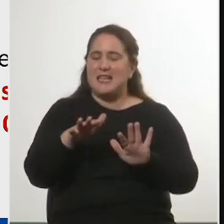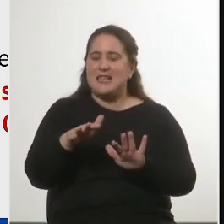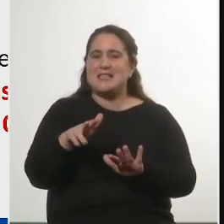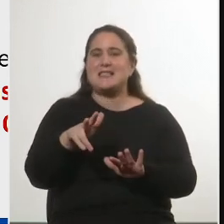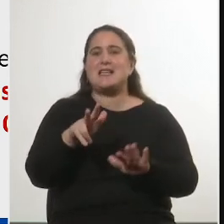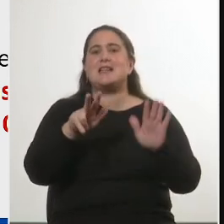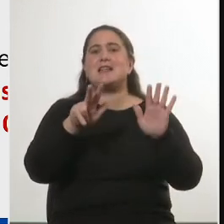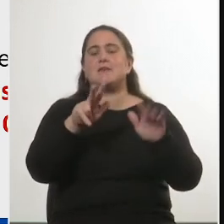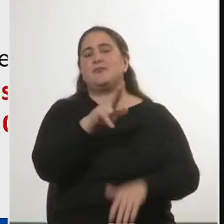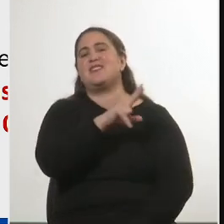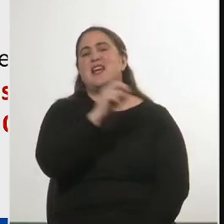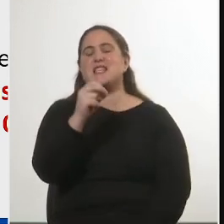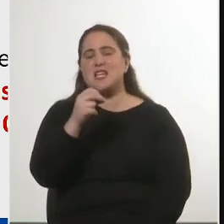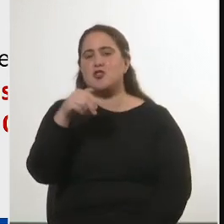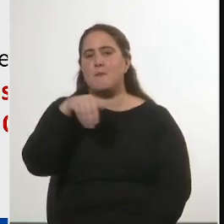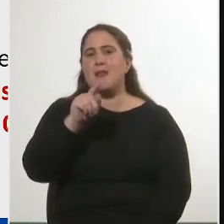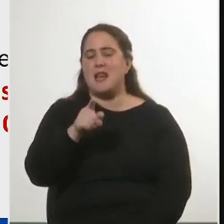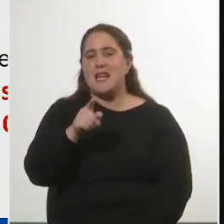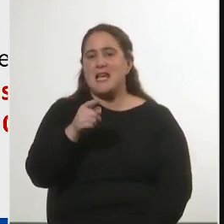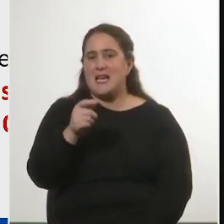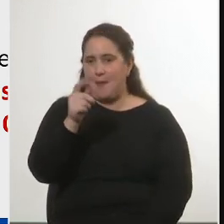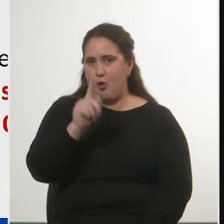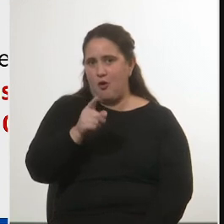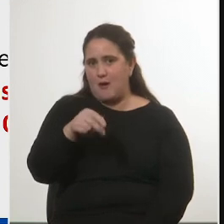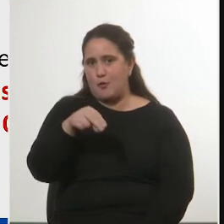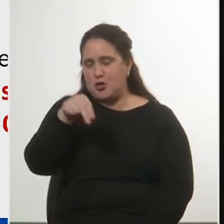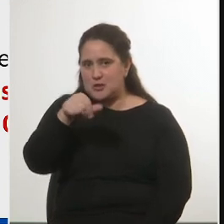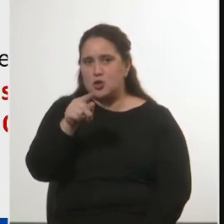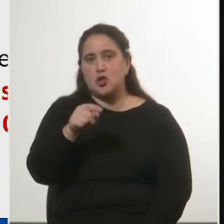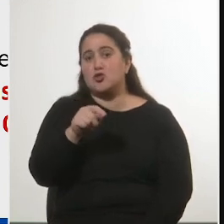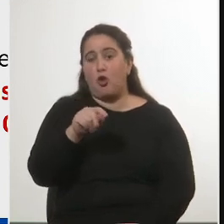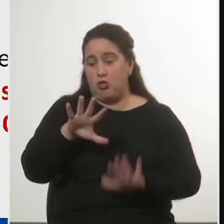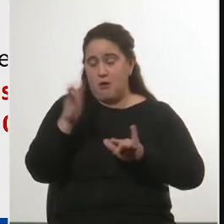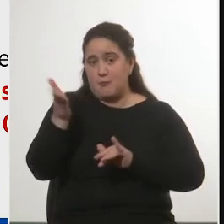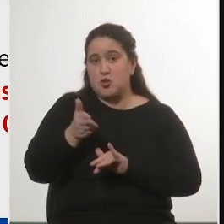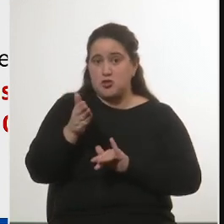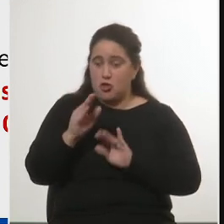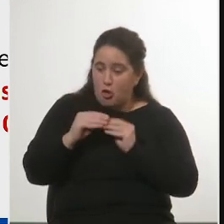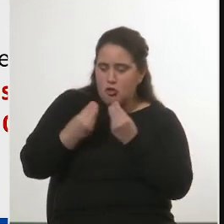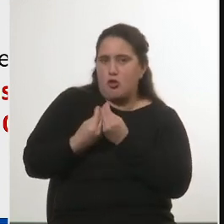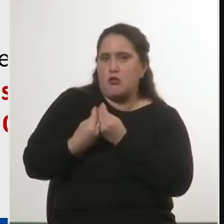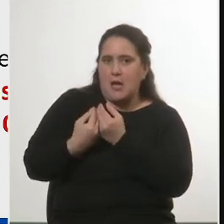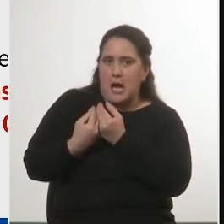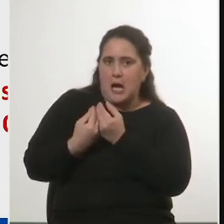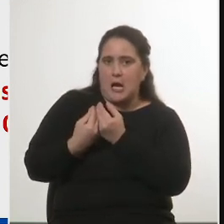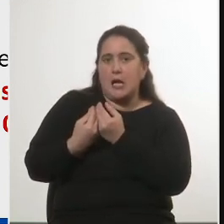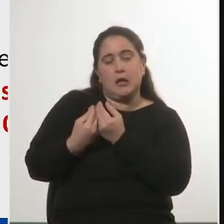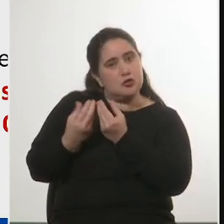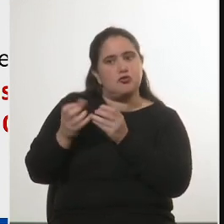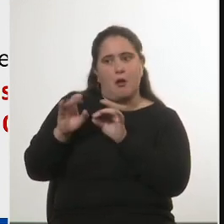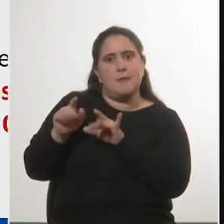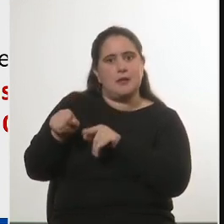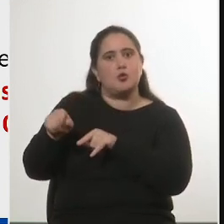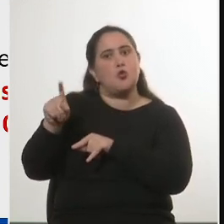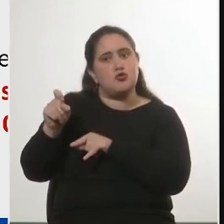300 miligramos diarios de sodio, lo que es un 10% del total del consumo proveniente de